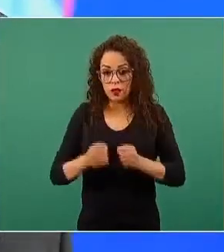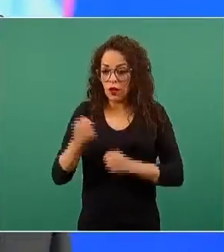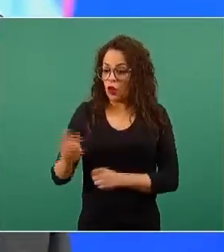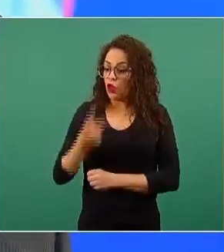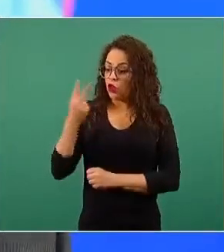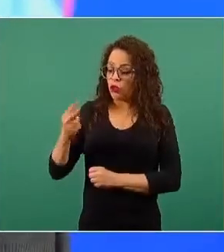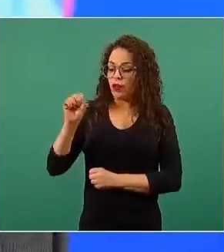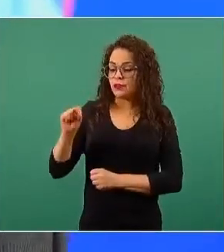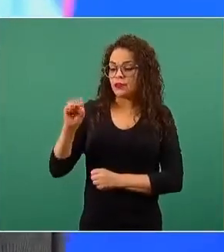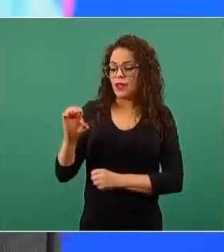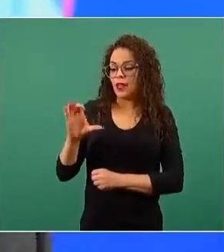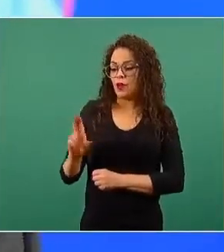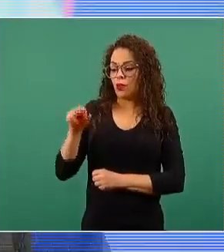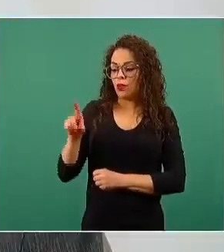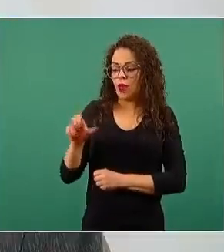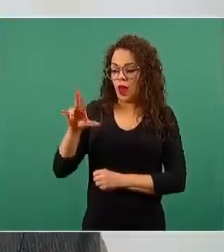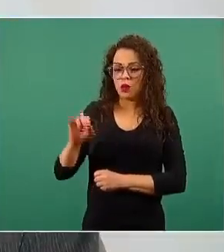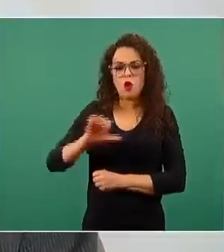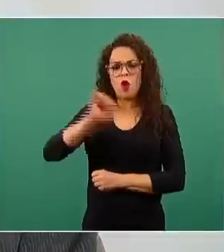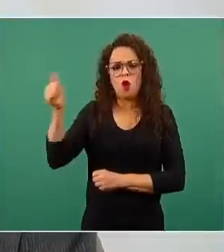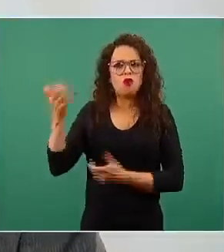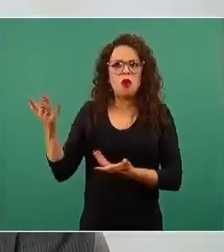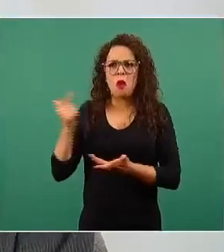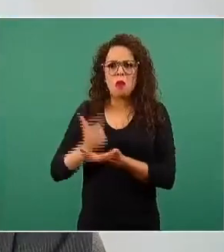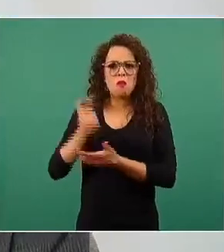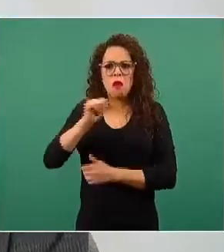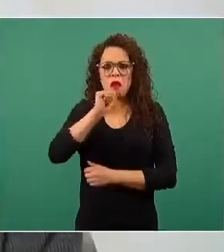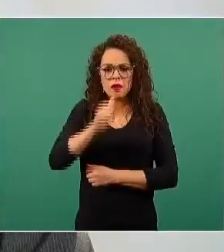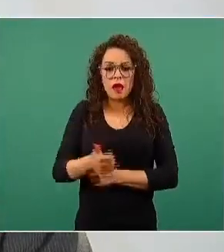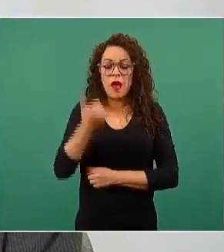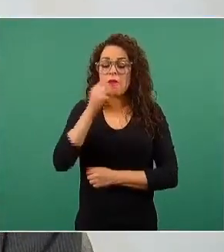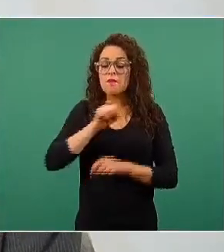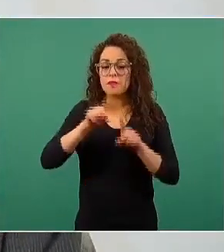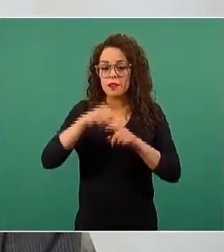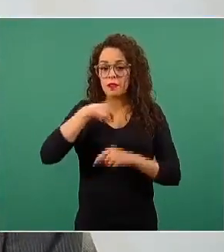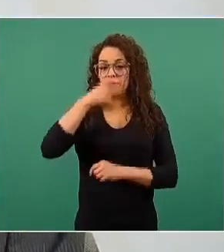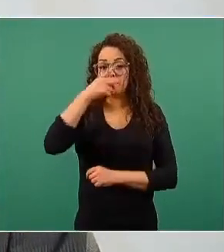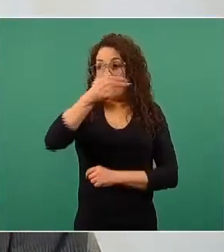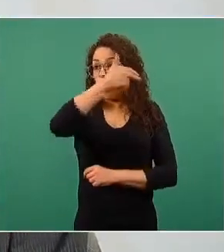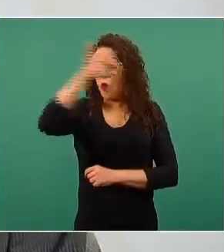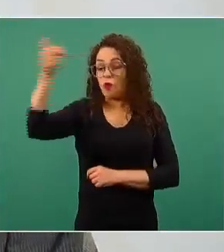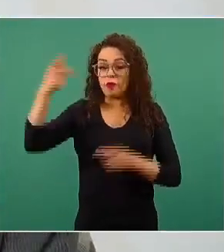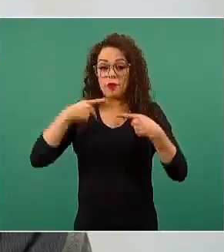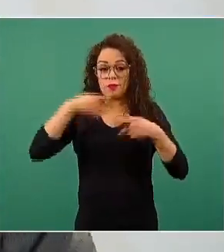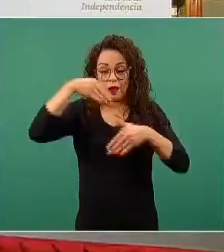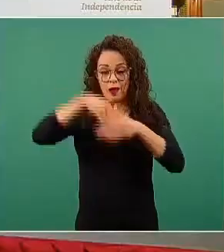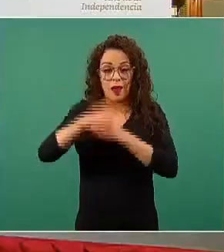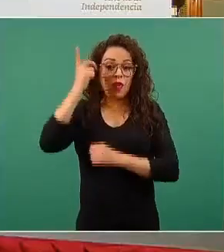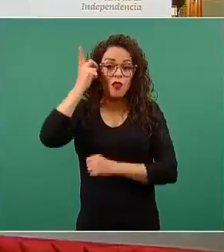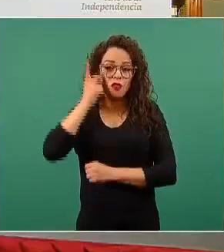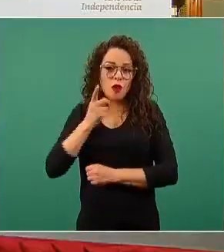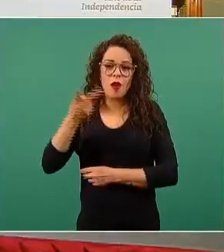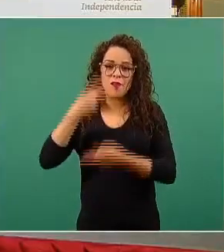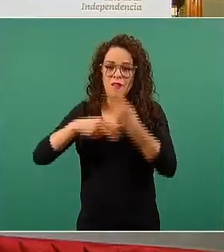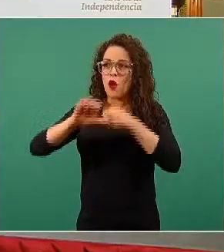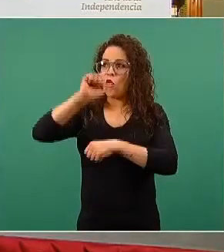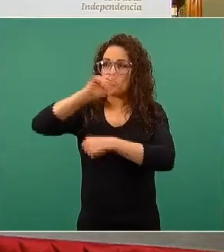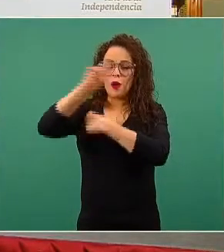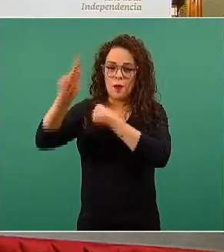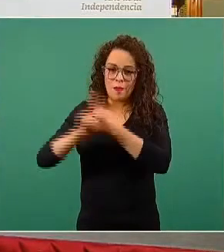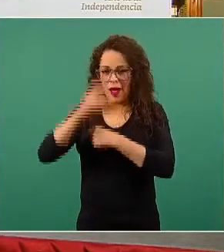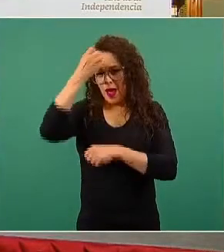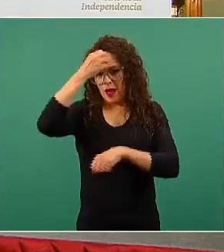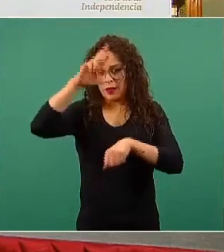9 no hubo mayor consecuencia. También les comento que en el hotel donde estaban hospedadas las personas del extranjero tampoco hubo